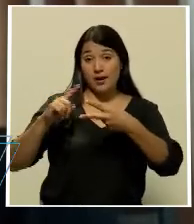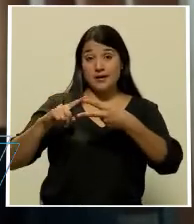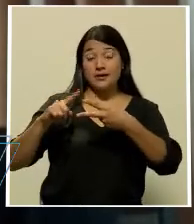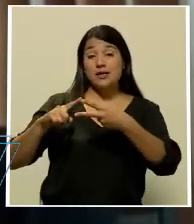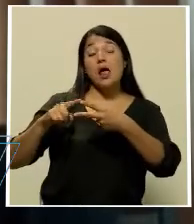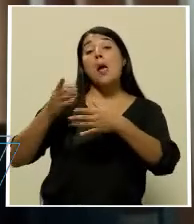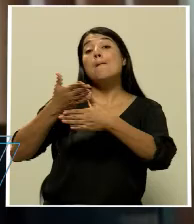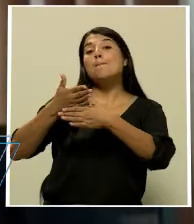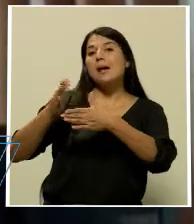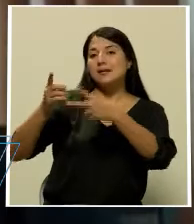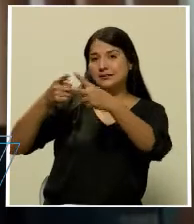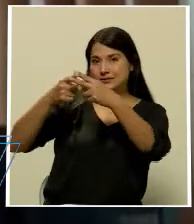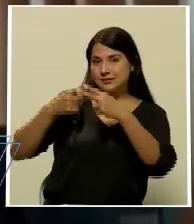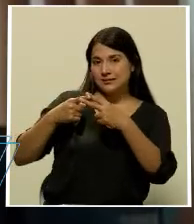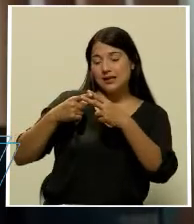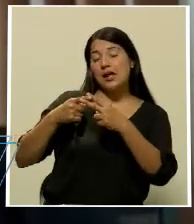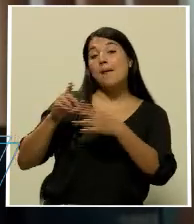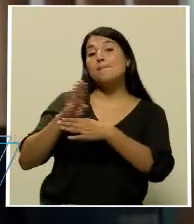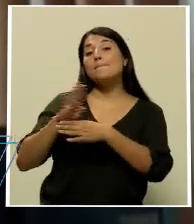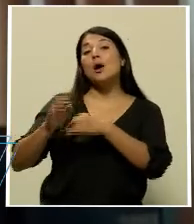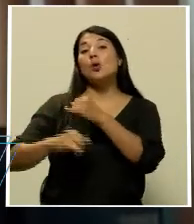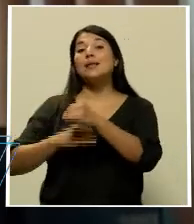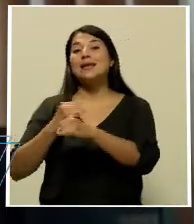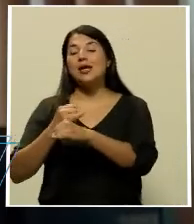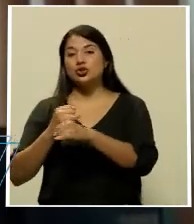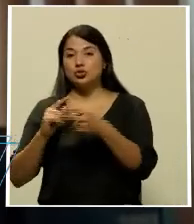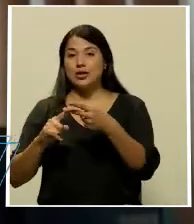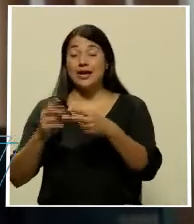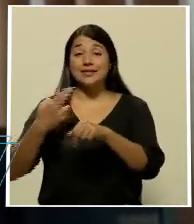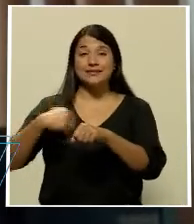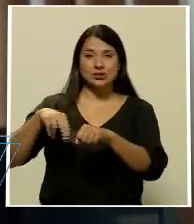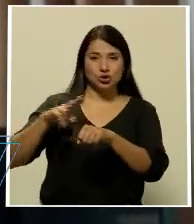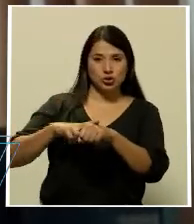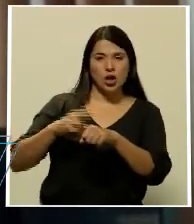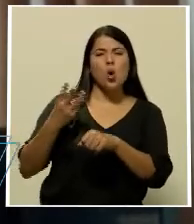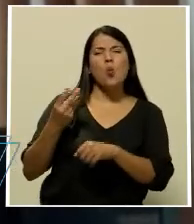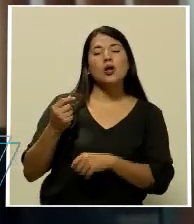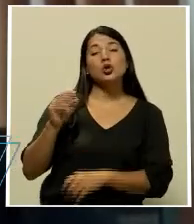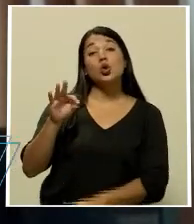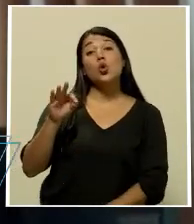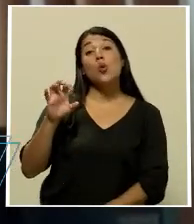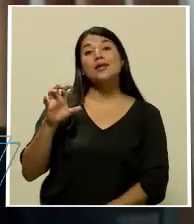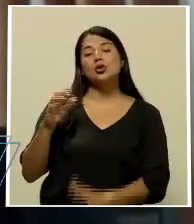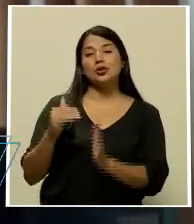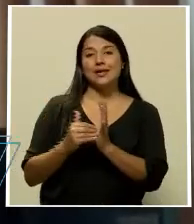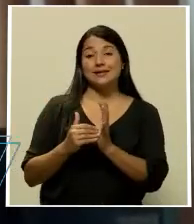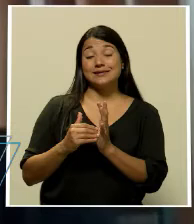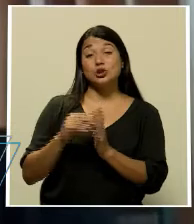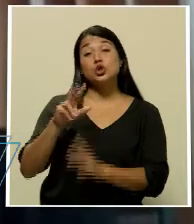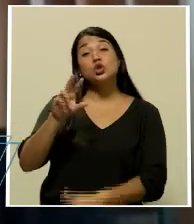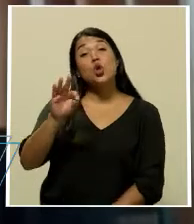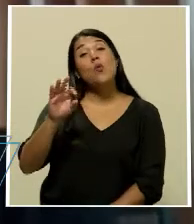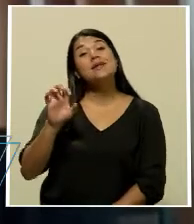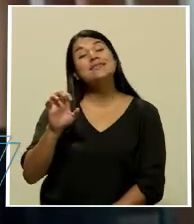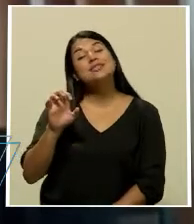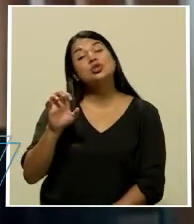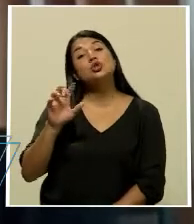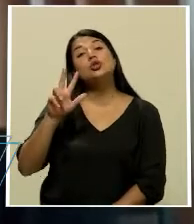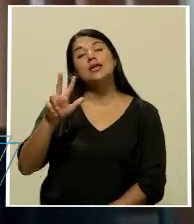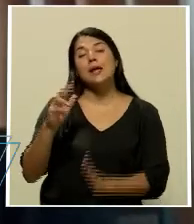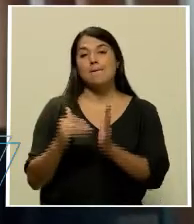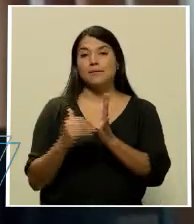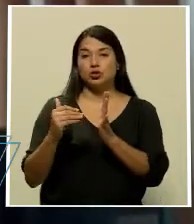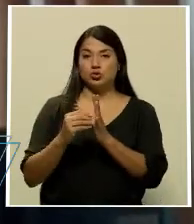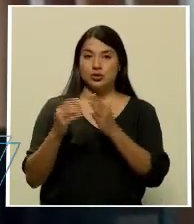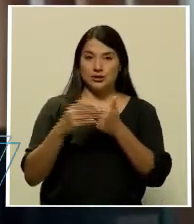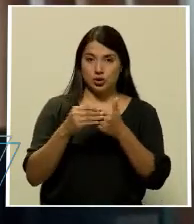fundamentalmente por la banca internacional y multinacional y la local por 903 millones de dólares. El remanente fueron fondos o